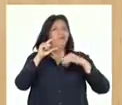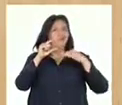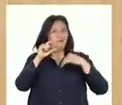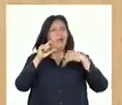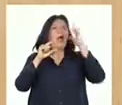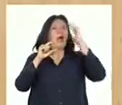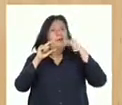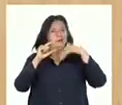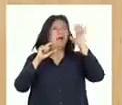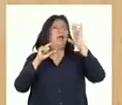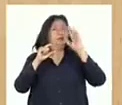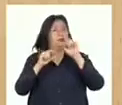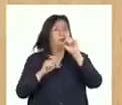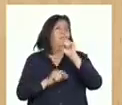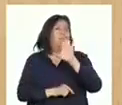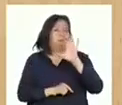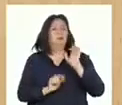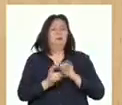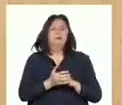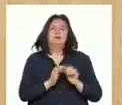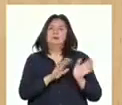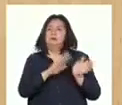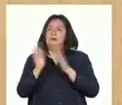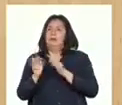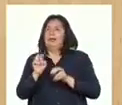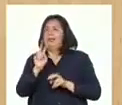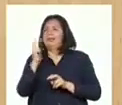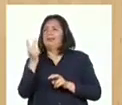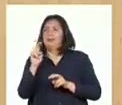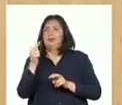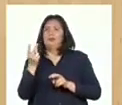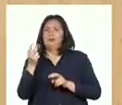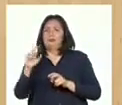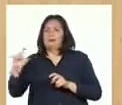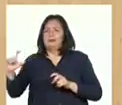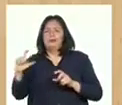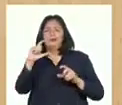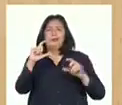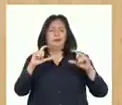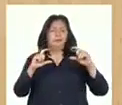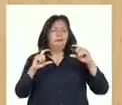mide más de 1 centímetro. ¿Y si probamos con otra tachuela?